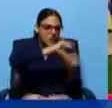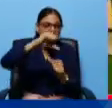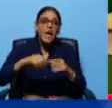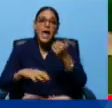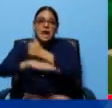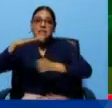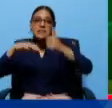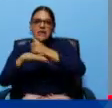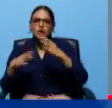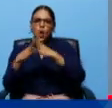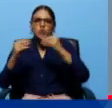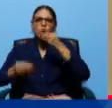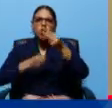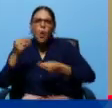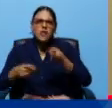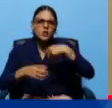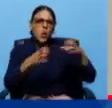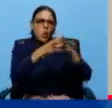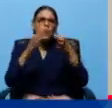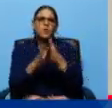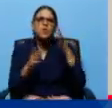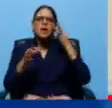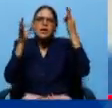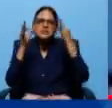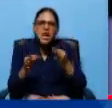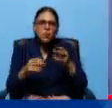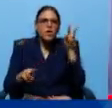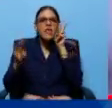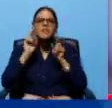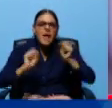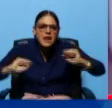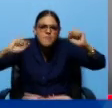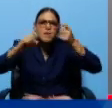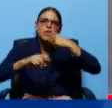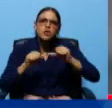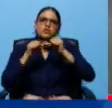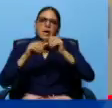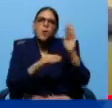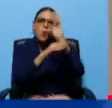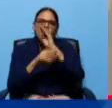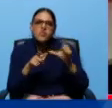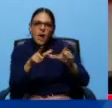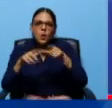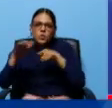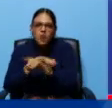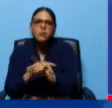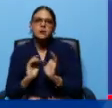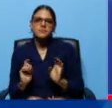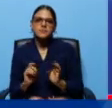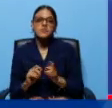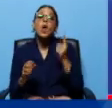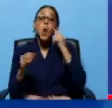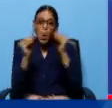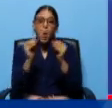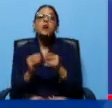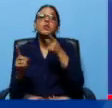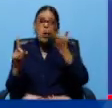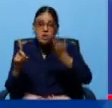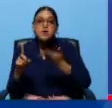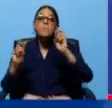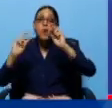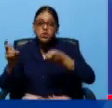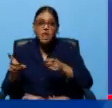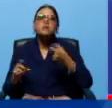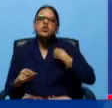subdirector están haciendo brigadas de seguridad, de limpieza para mantener el espacio. Correcto. Ese tema es muy importante.